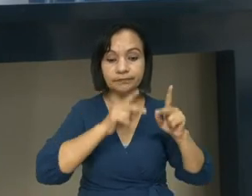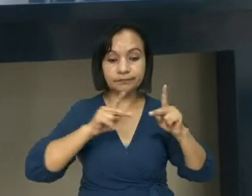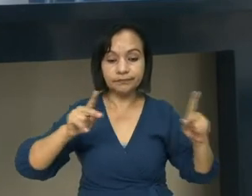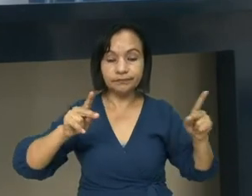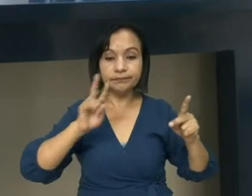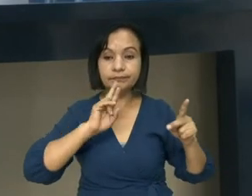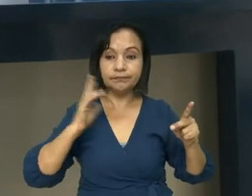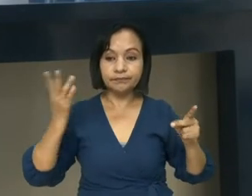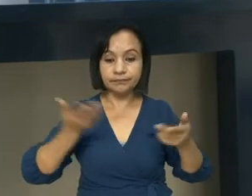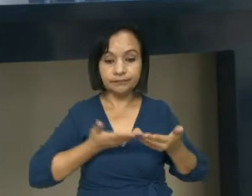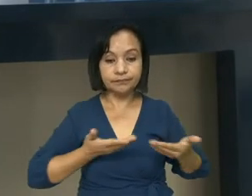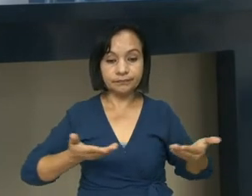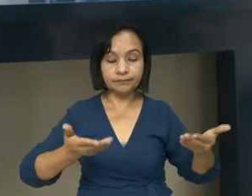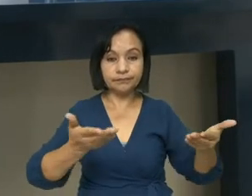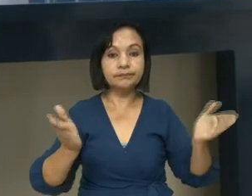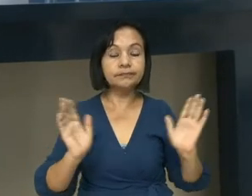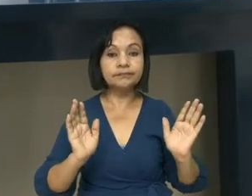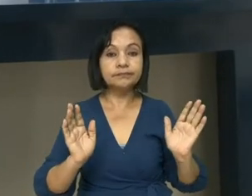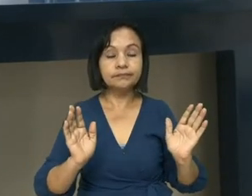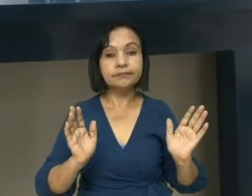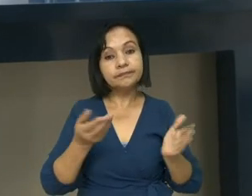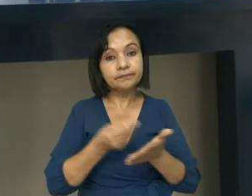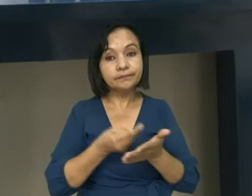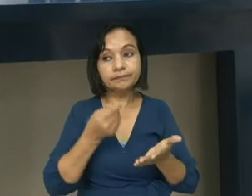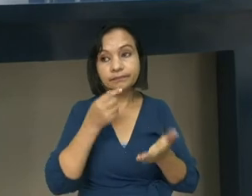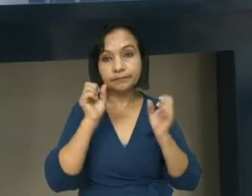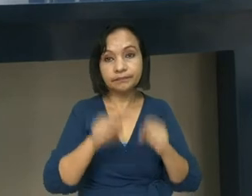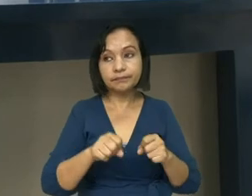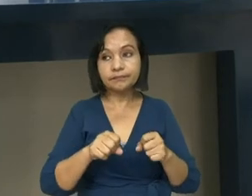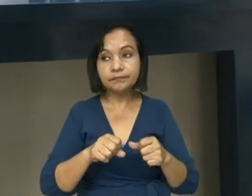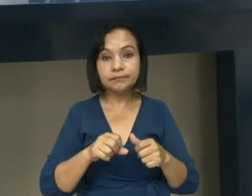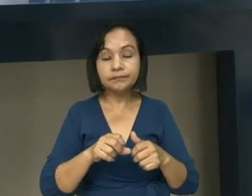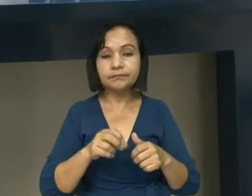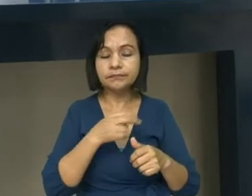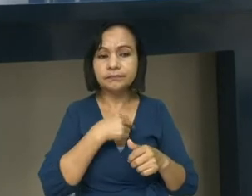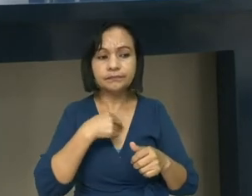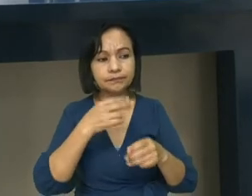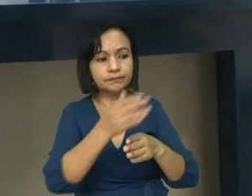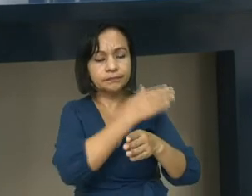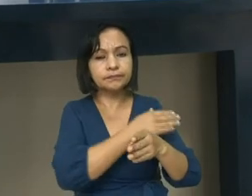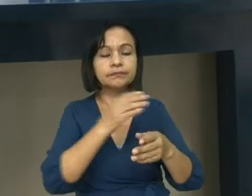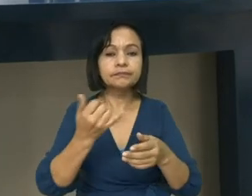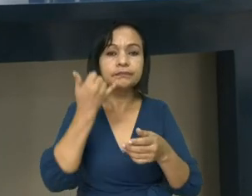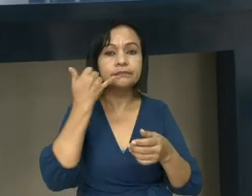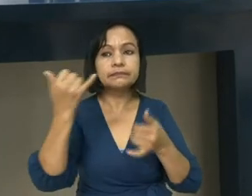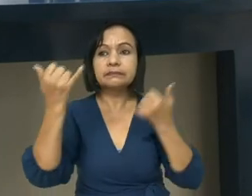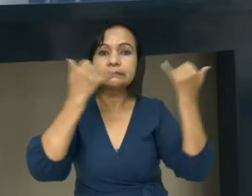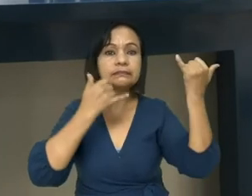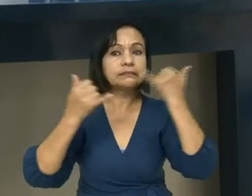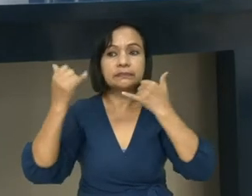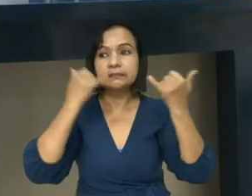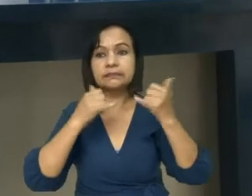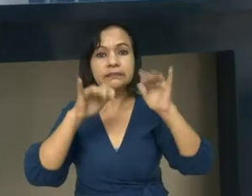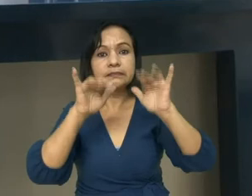los restaurantes que están ahí. Van a instalarse. Pues ahorita que estaba aquí, antes de entrar, me estaban llamando que, bueno, eso